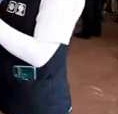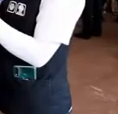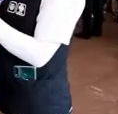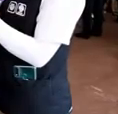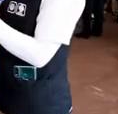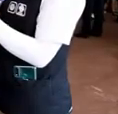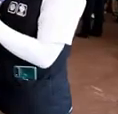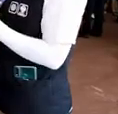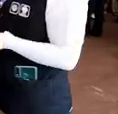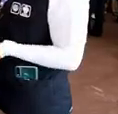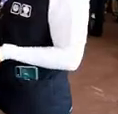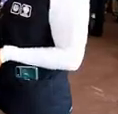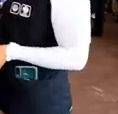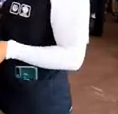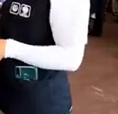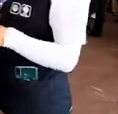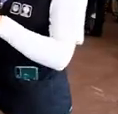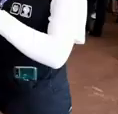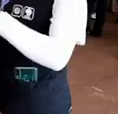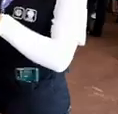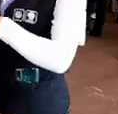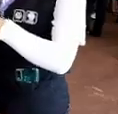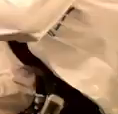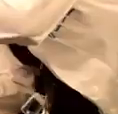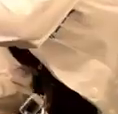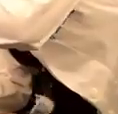Gracias a Dios por todo.